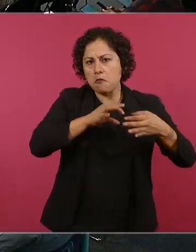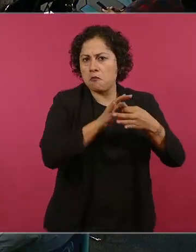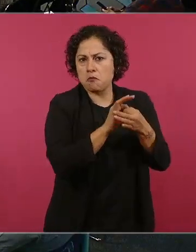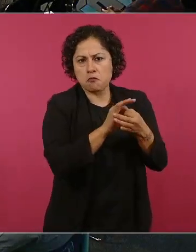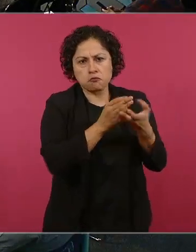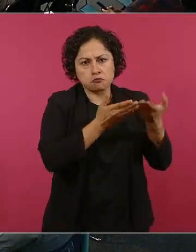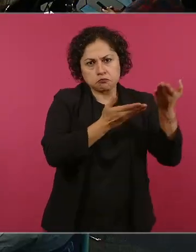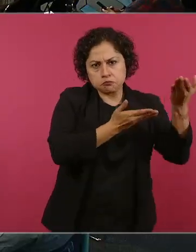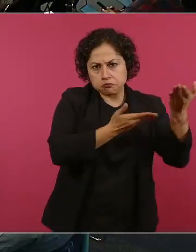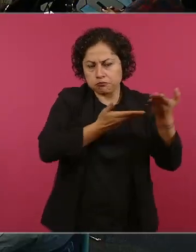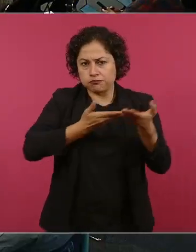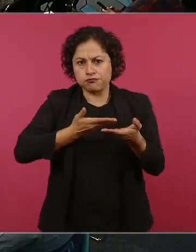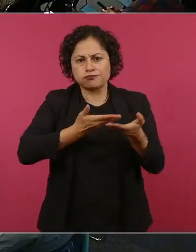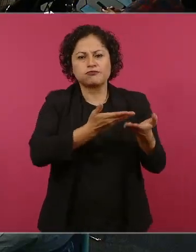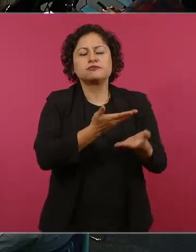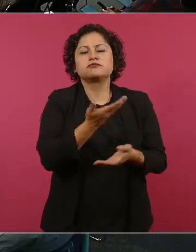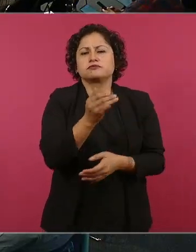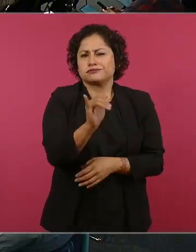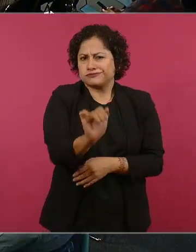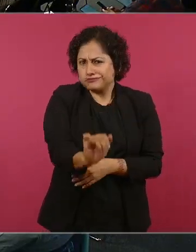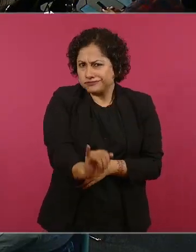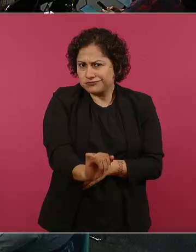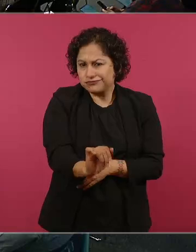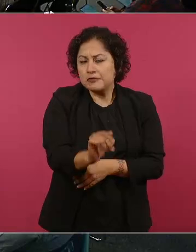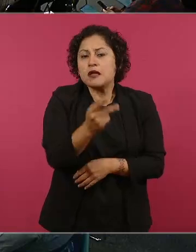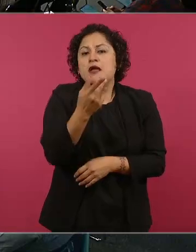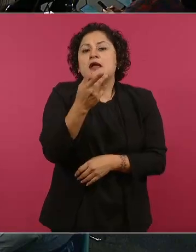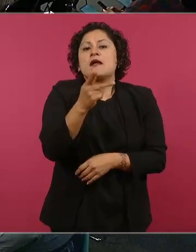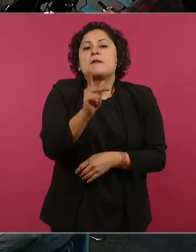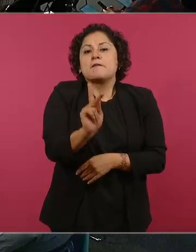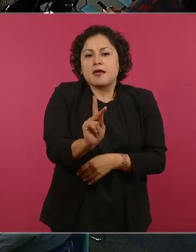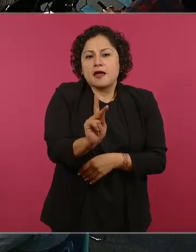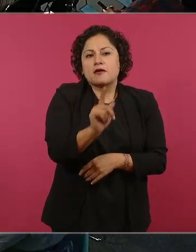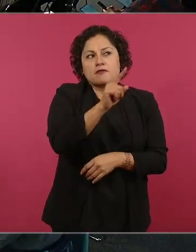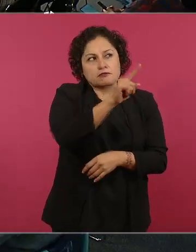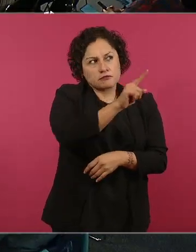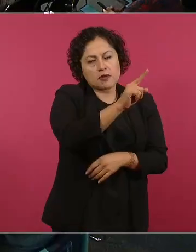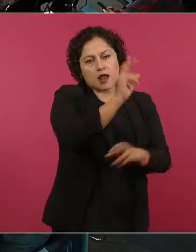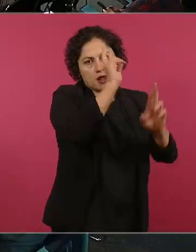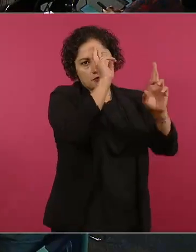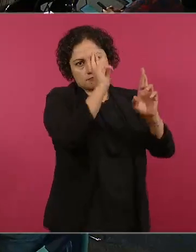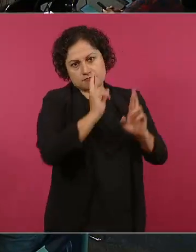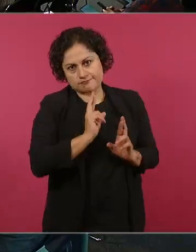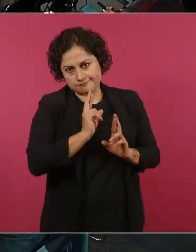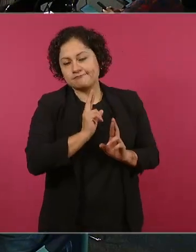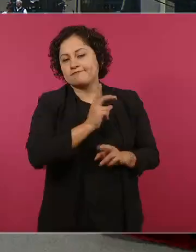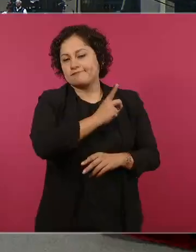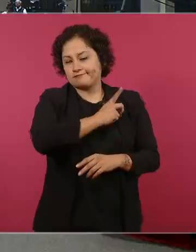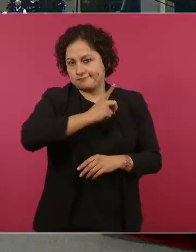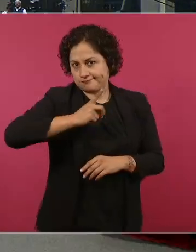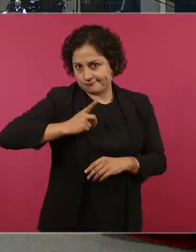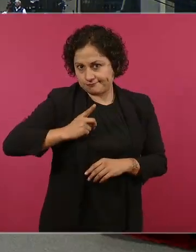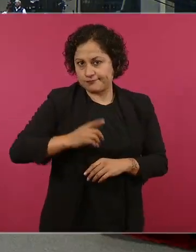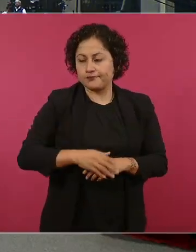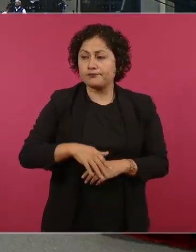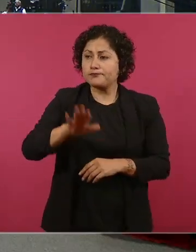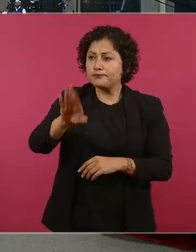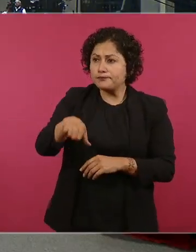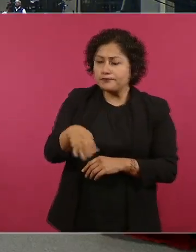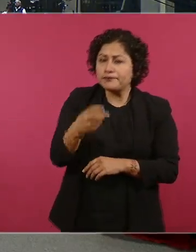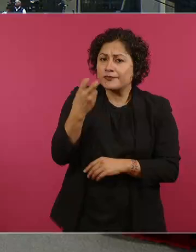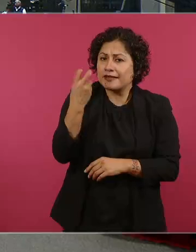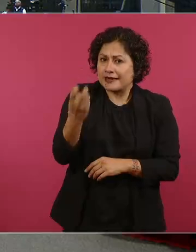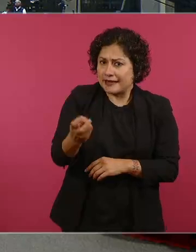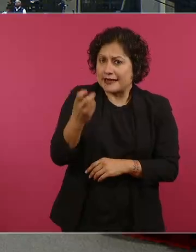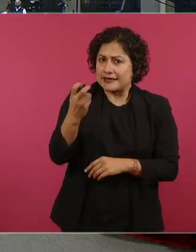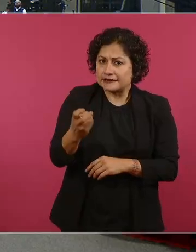que aprender a respetarnos. Y en esa discusión, presidente, pues que se entienda que no existe ningún